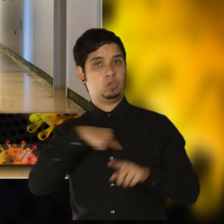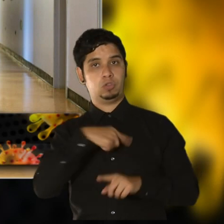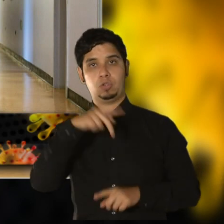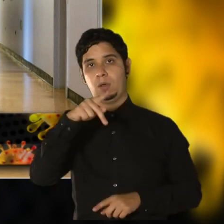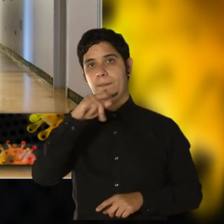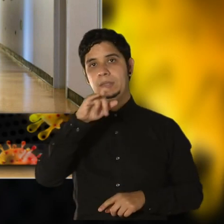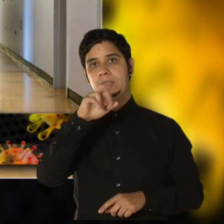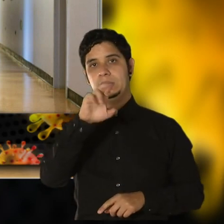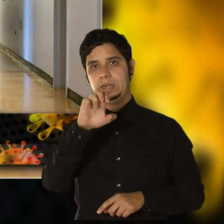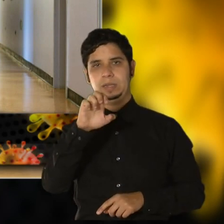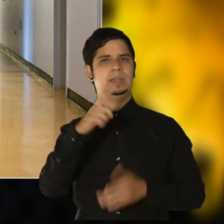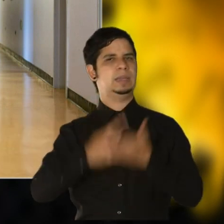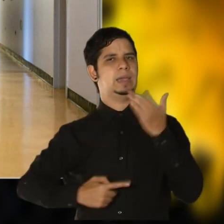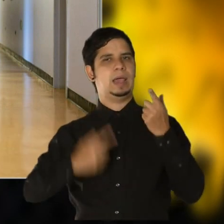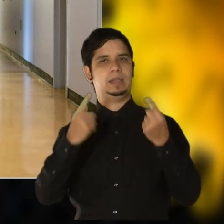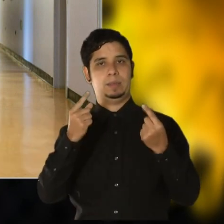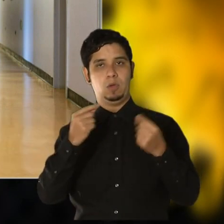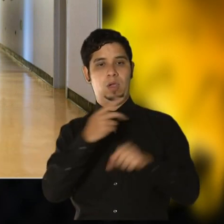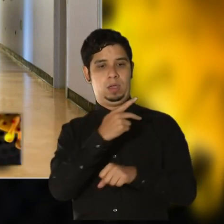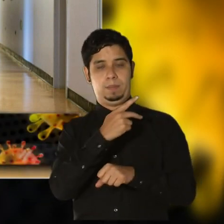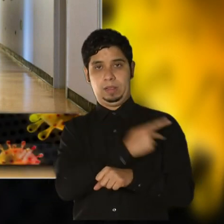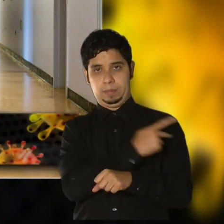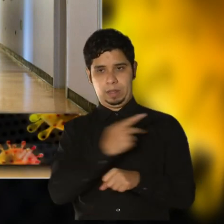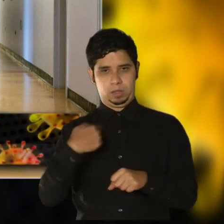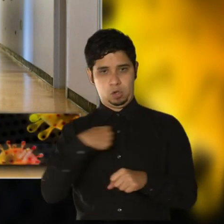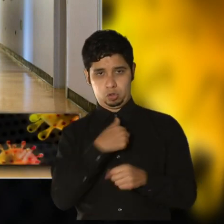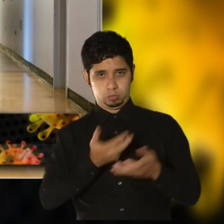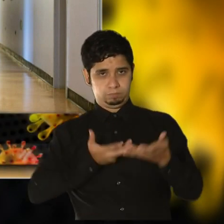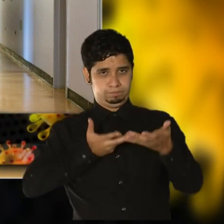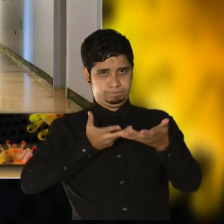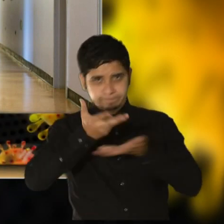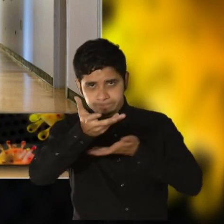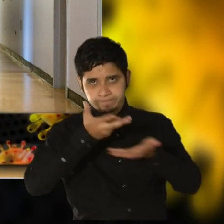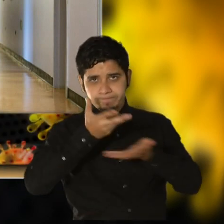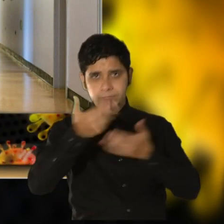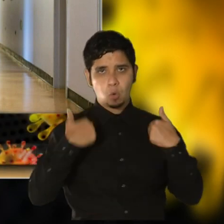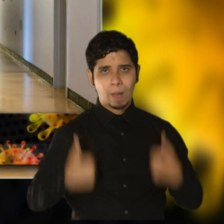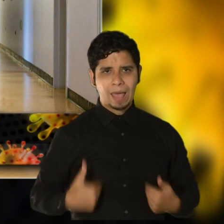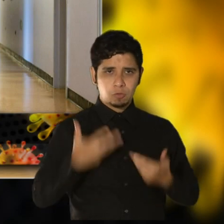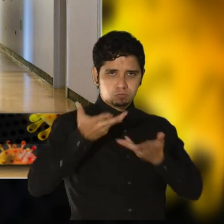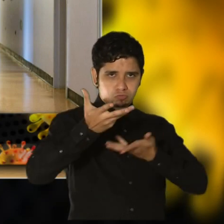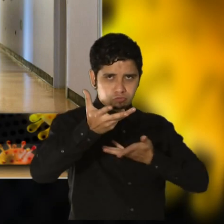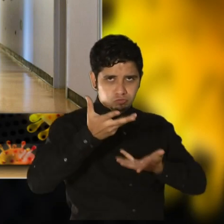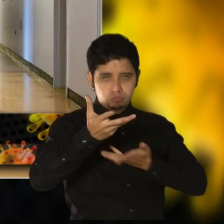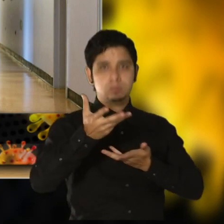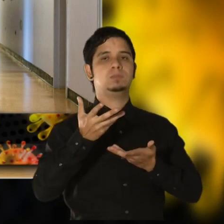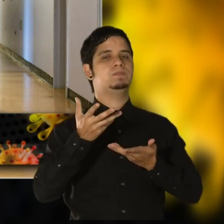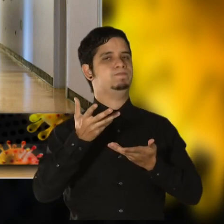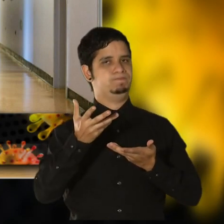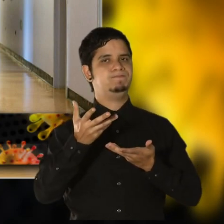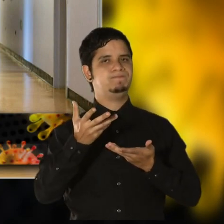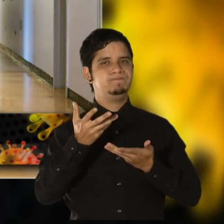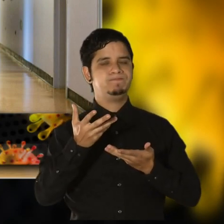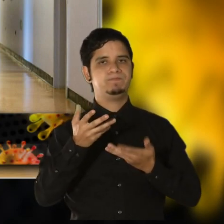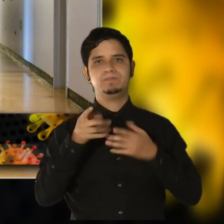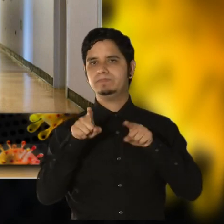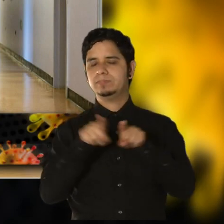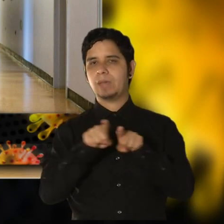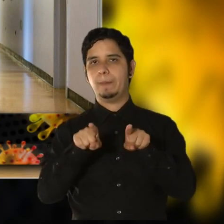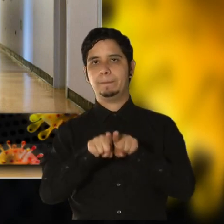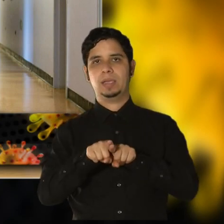el participante, primero, la calidad humana que le ofrecemos. Tenemos el poder ofrecerle a ese participante